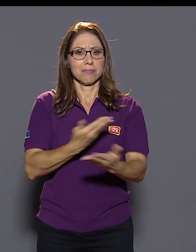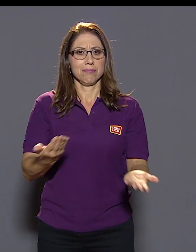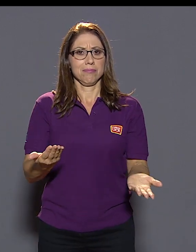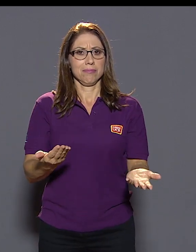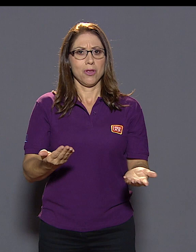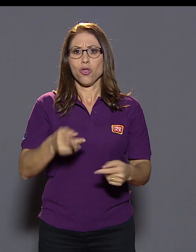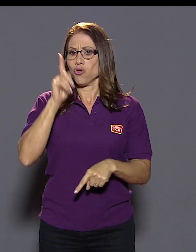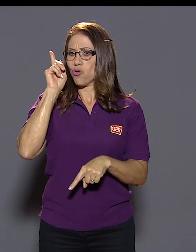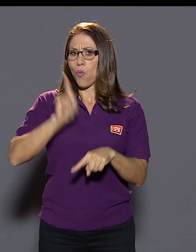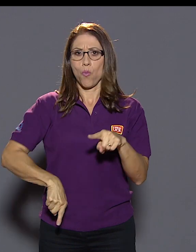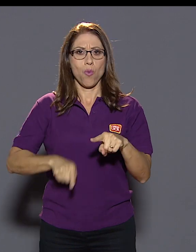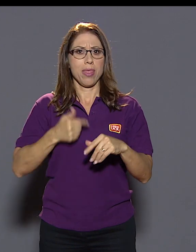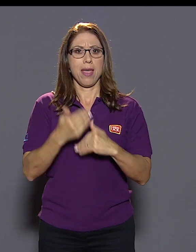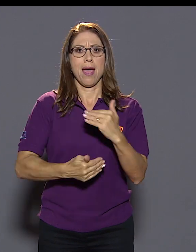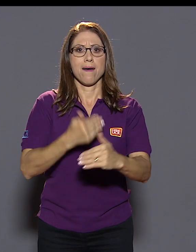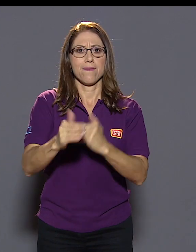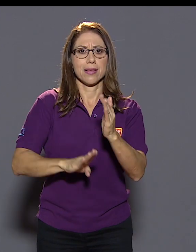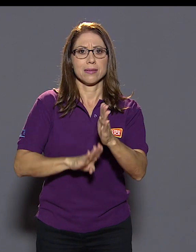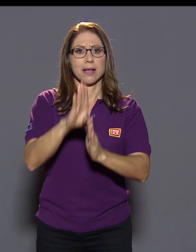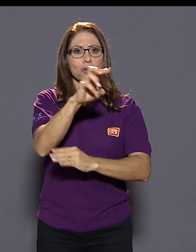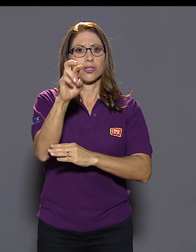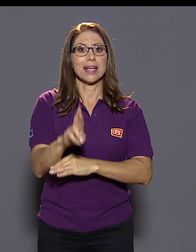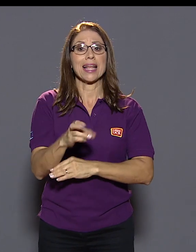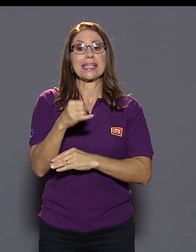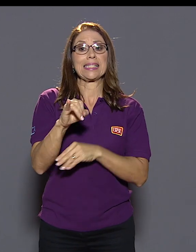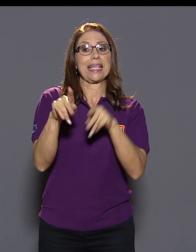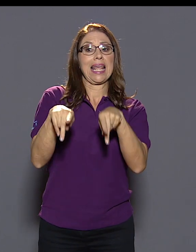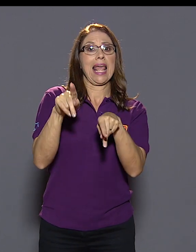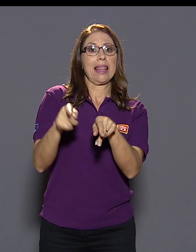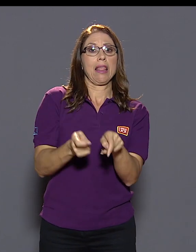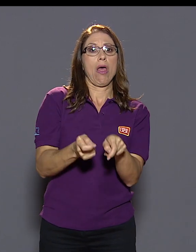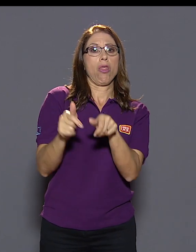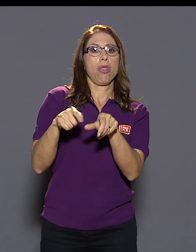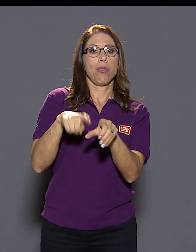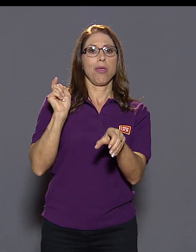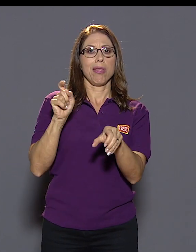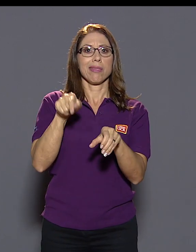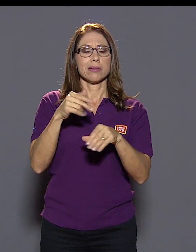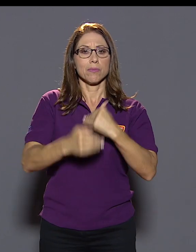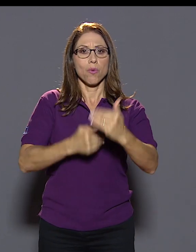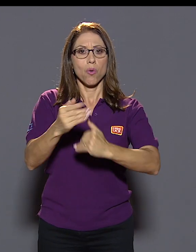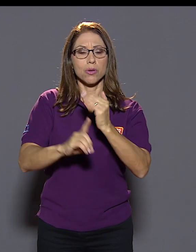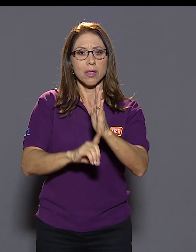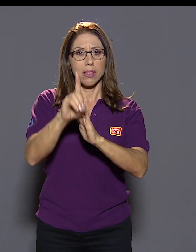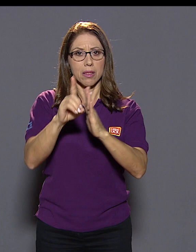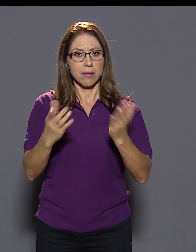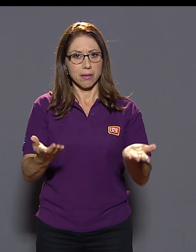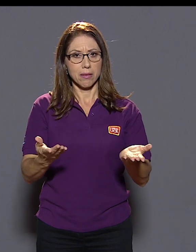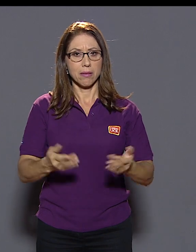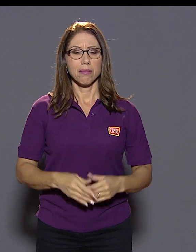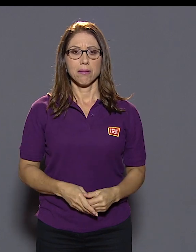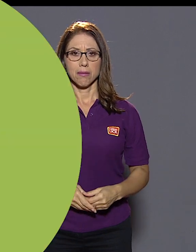que Costa Rica avance excluyendo gente de ese proceso de desarrollo.